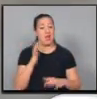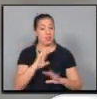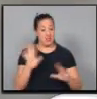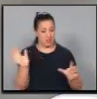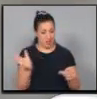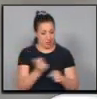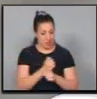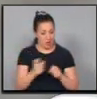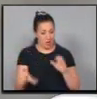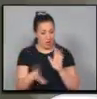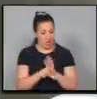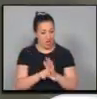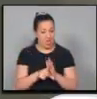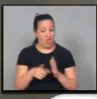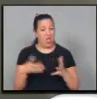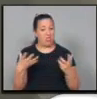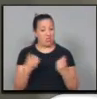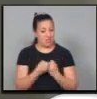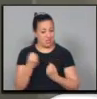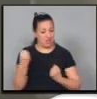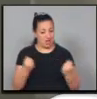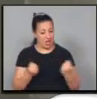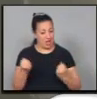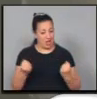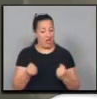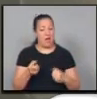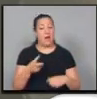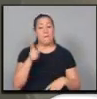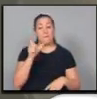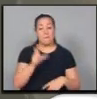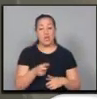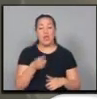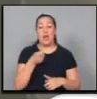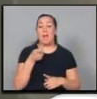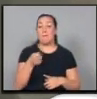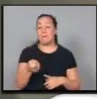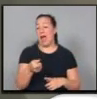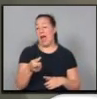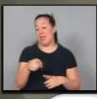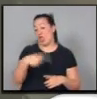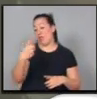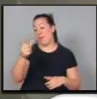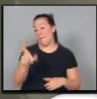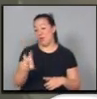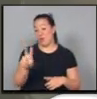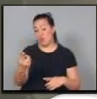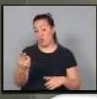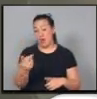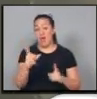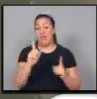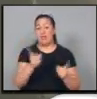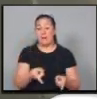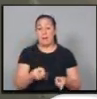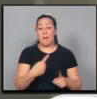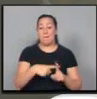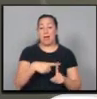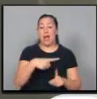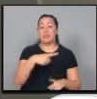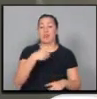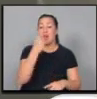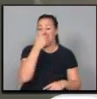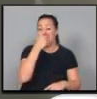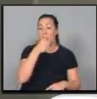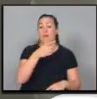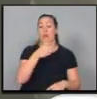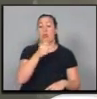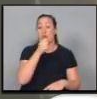¿no? La de los accidentes viales, que aquella persona que mata a alguien y que además iba a alta velocidad e iba alcoholizado puede tener una